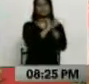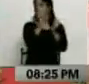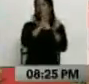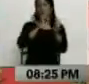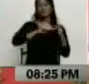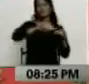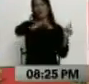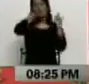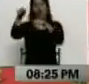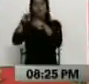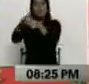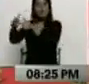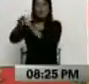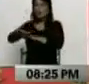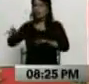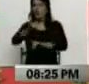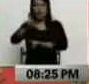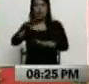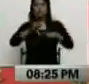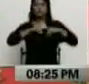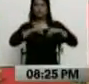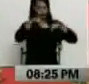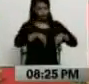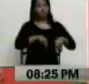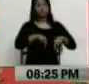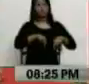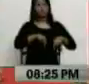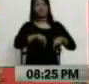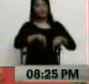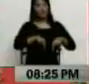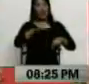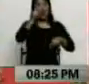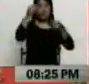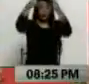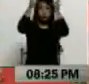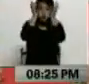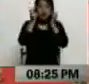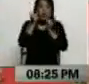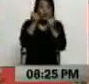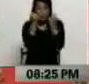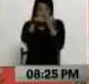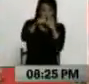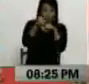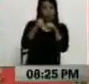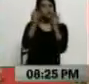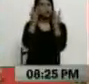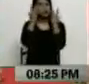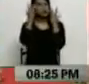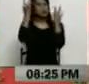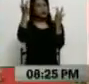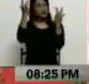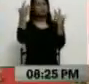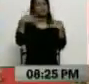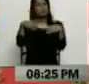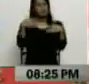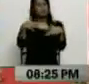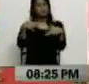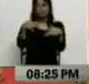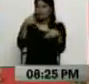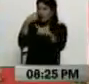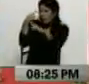un muy inteligente muy inteligente y uno